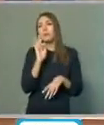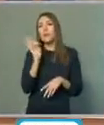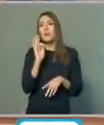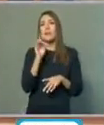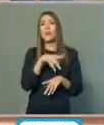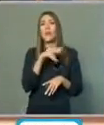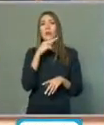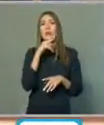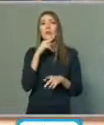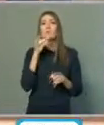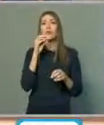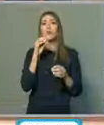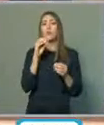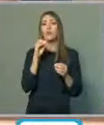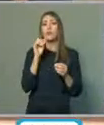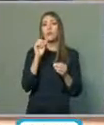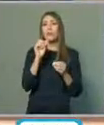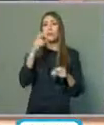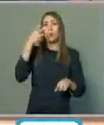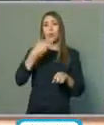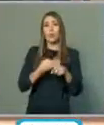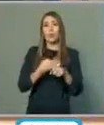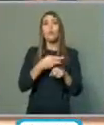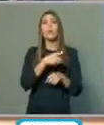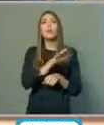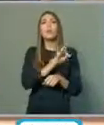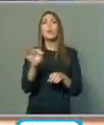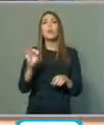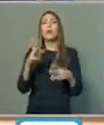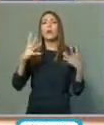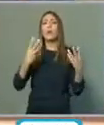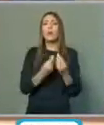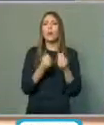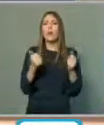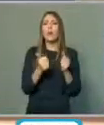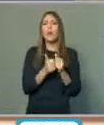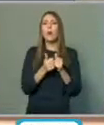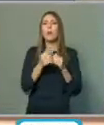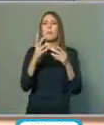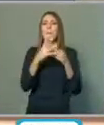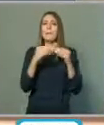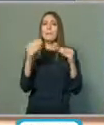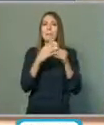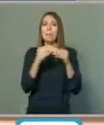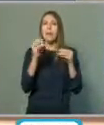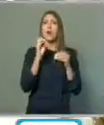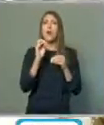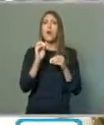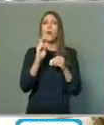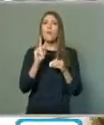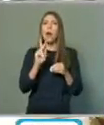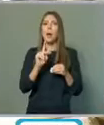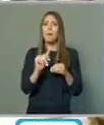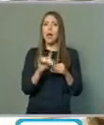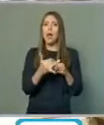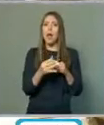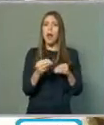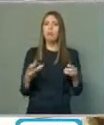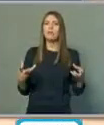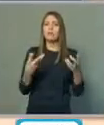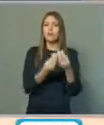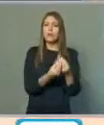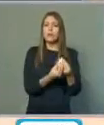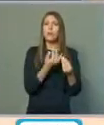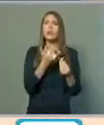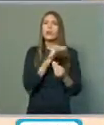aguacate que esté un poquito duro, lo podemos poner junto a plátanos o papaya y va a madurar más rápidamente. E igual lo podemos envolver en